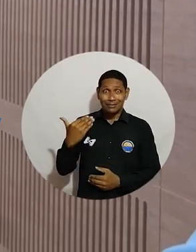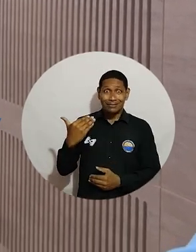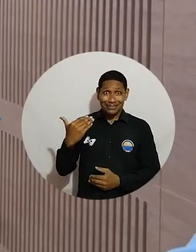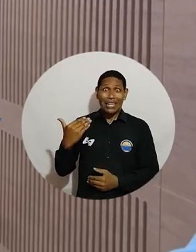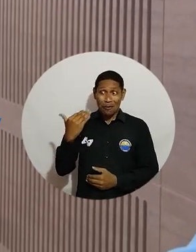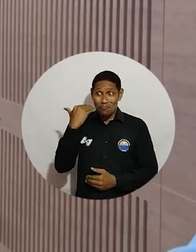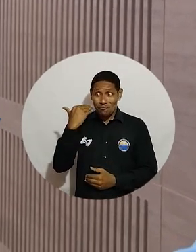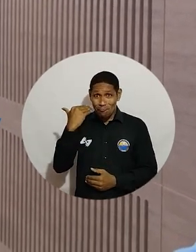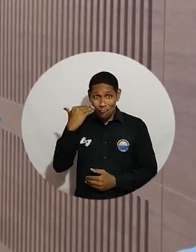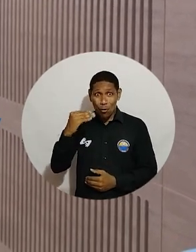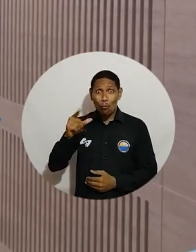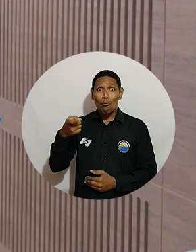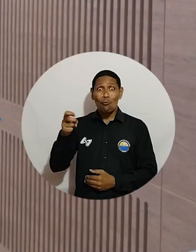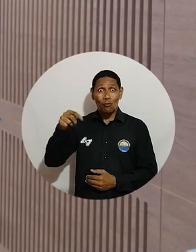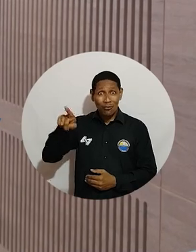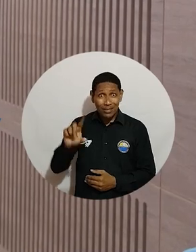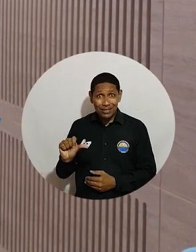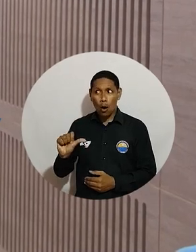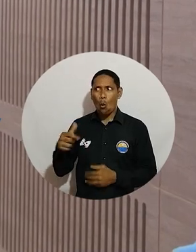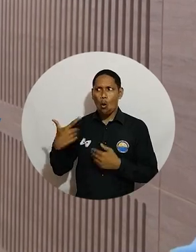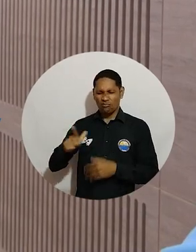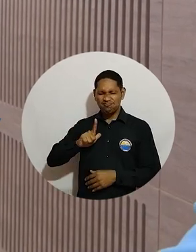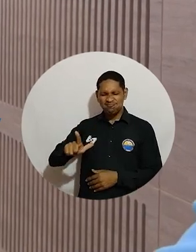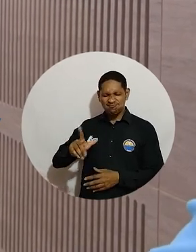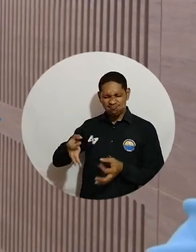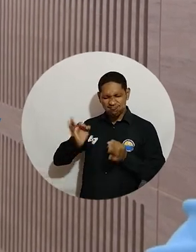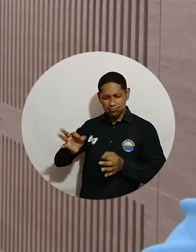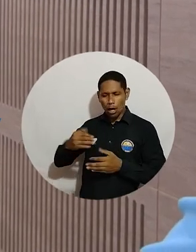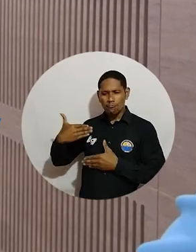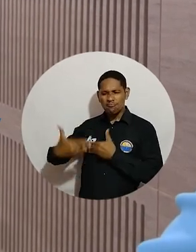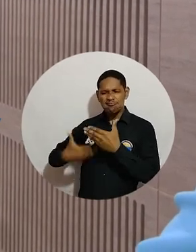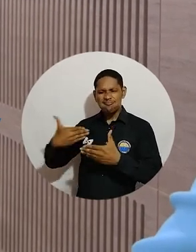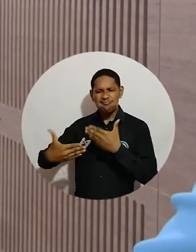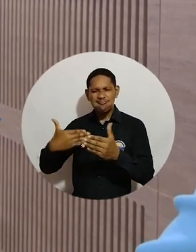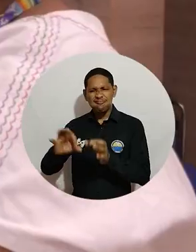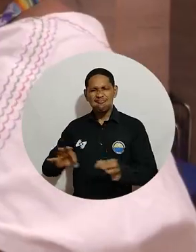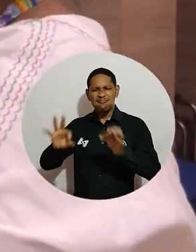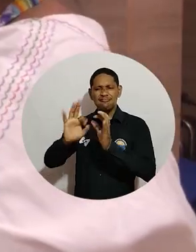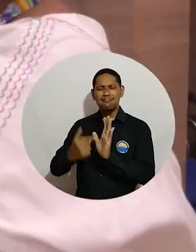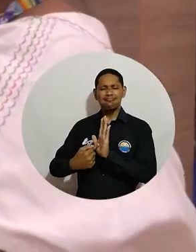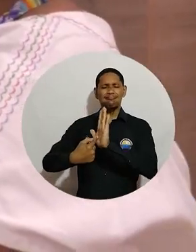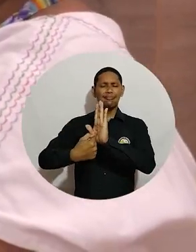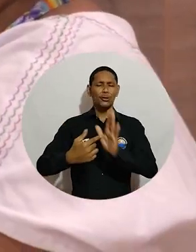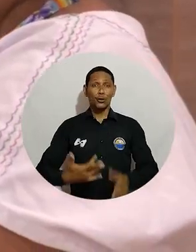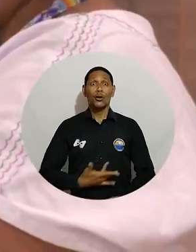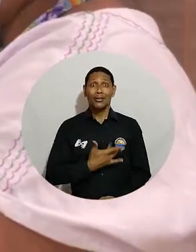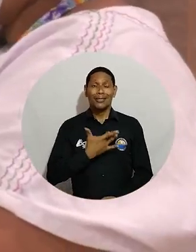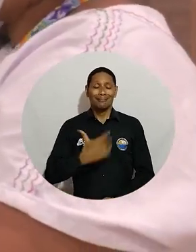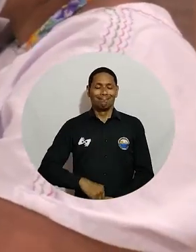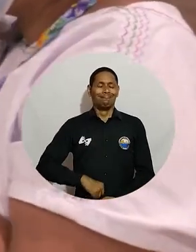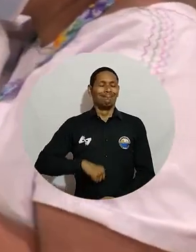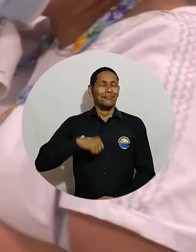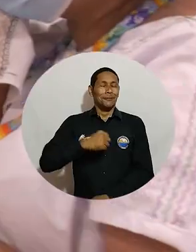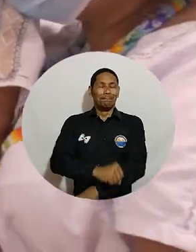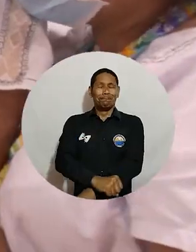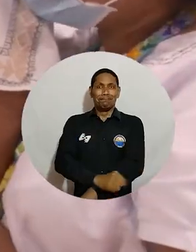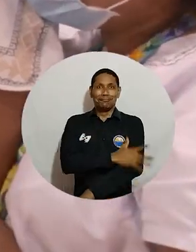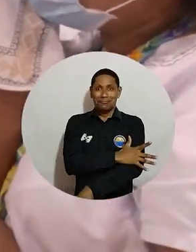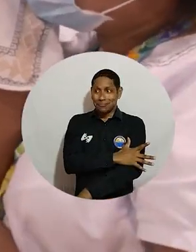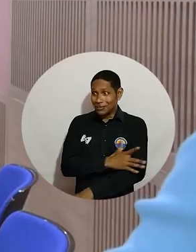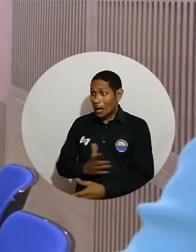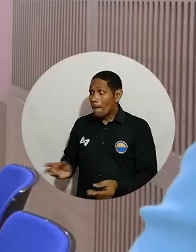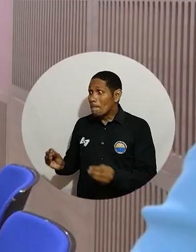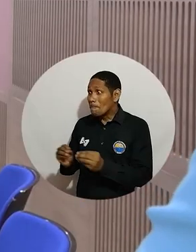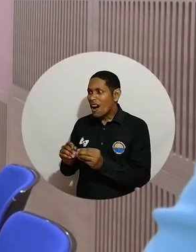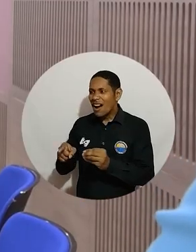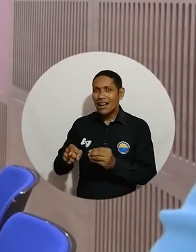adelantando y Gunzarreymán Villafaña va a ser una líder muy importante en la sierra, de eso estamos muy seguros. Yo solo siento orgullo, felicidad y mucha emoción pues,